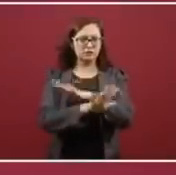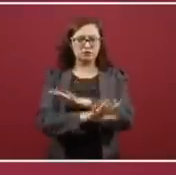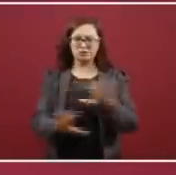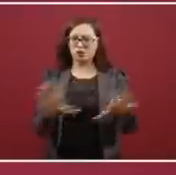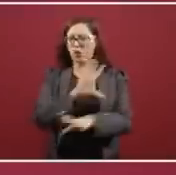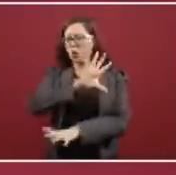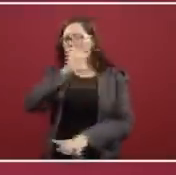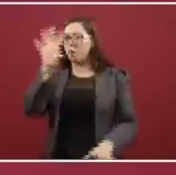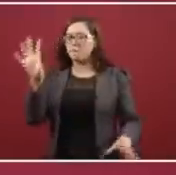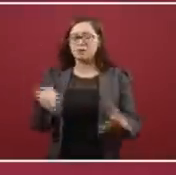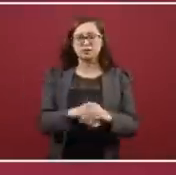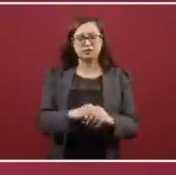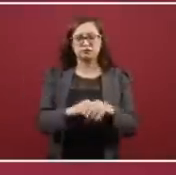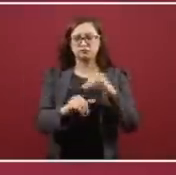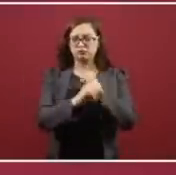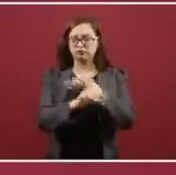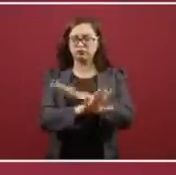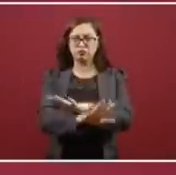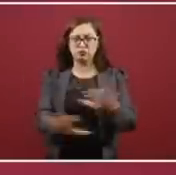toda la información